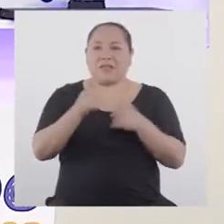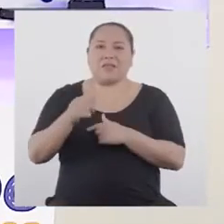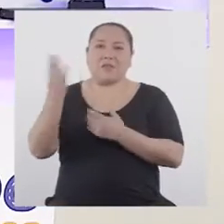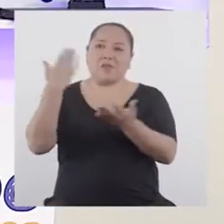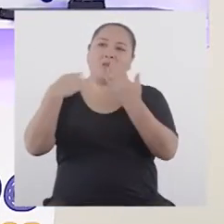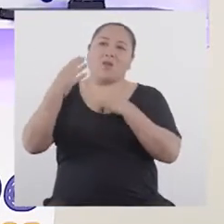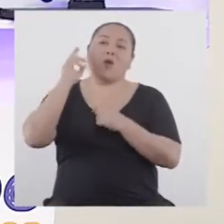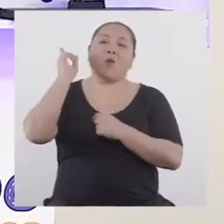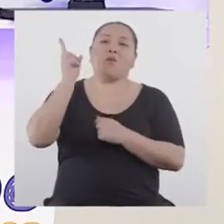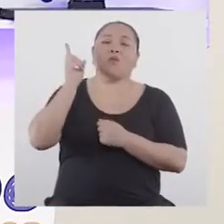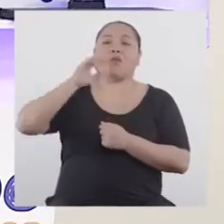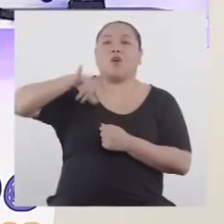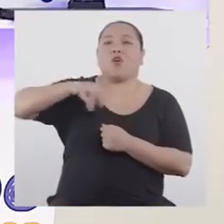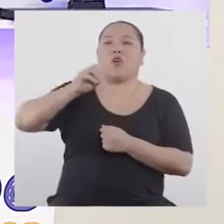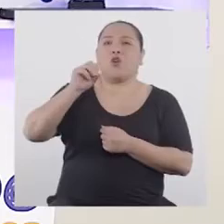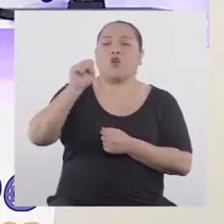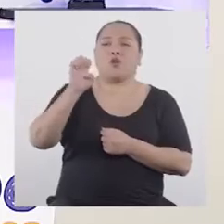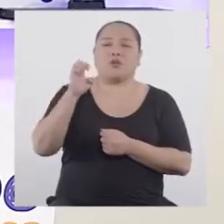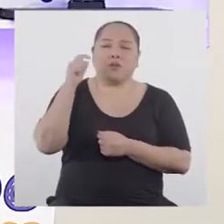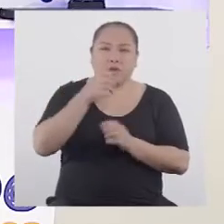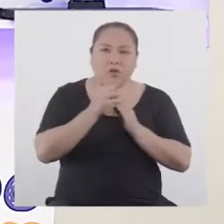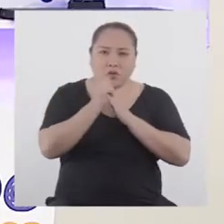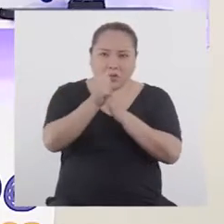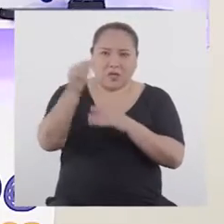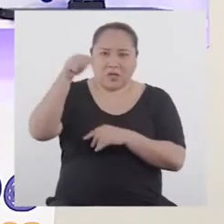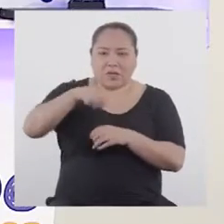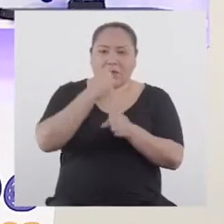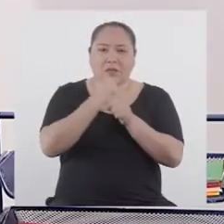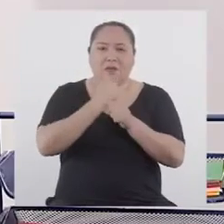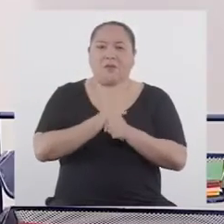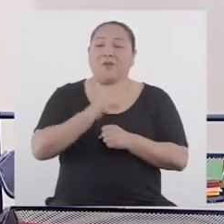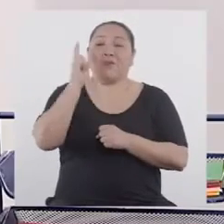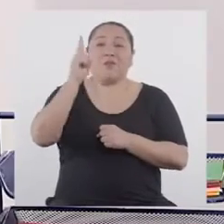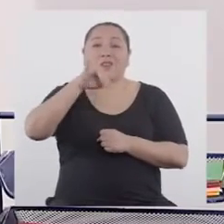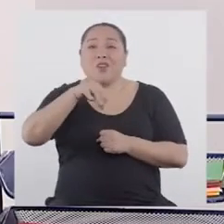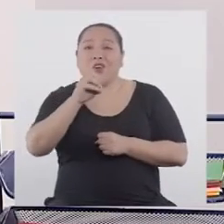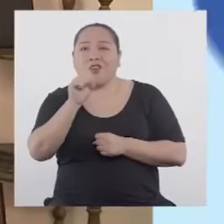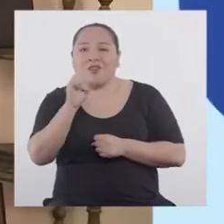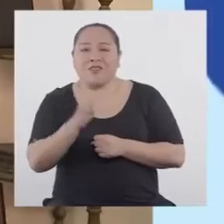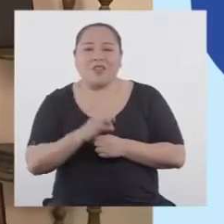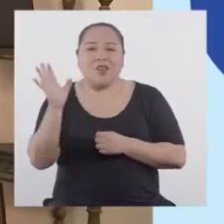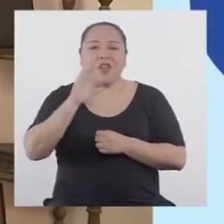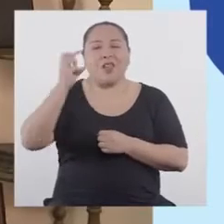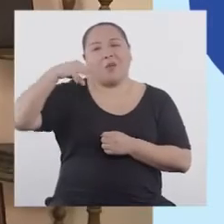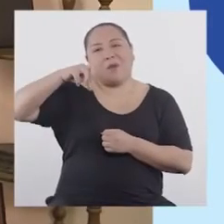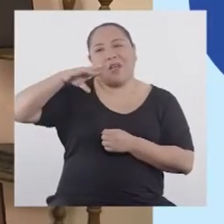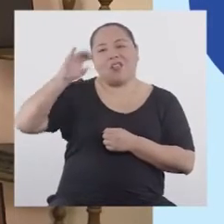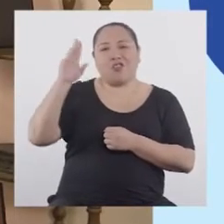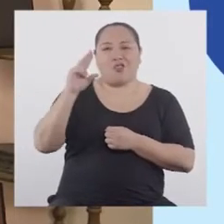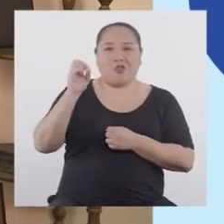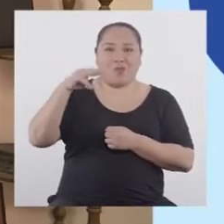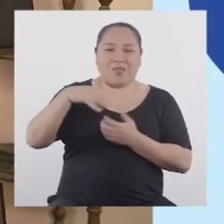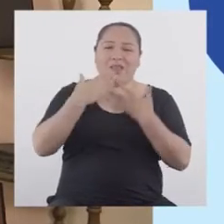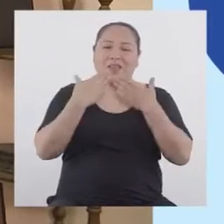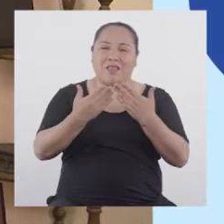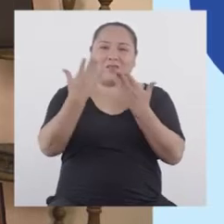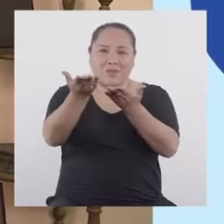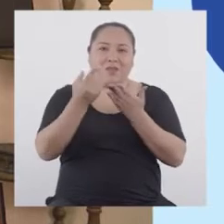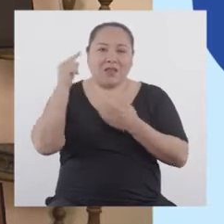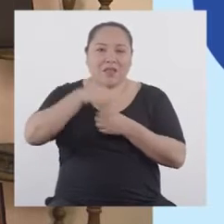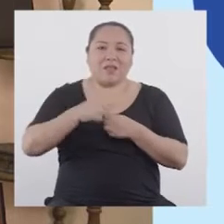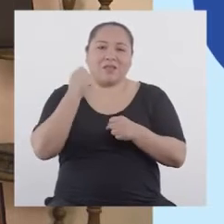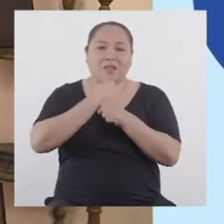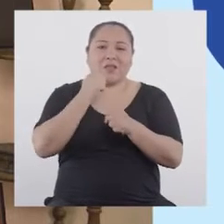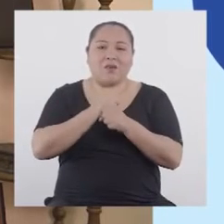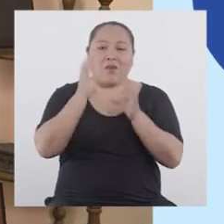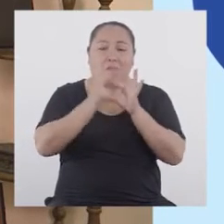para llamar al profesor José Pisconti para que nos guíe durante esta actividad. Profesor José. Hola Mario y Romina, gracias por invitarme a